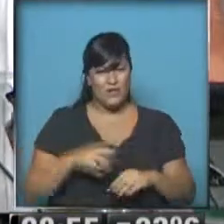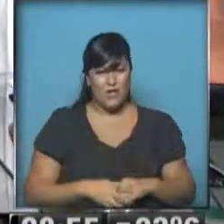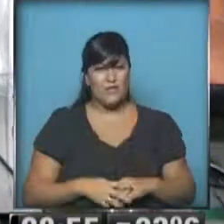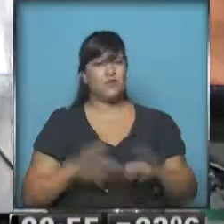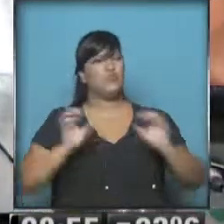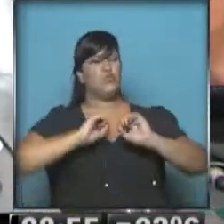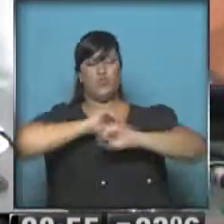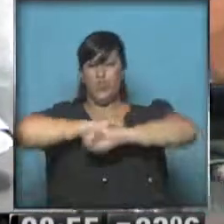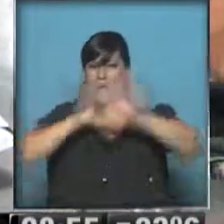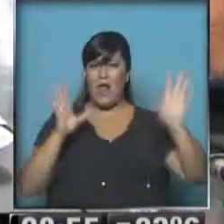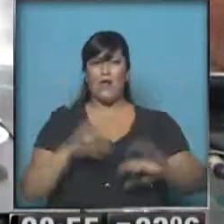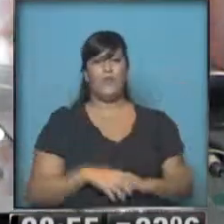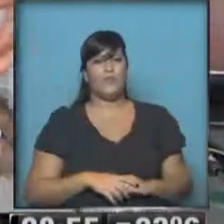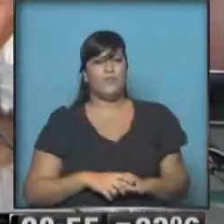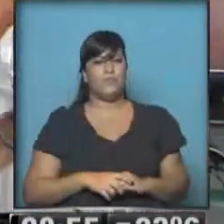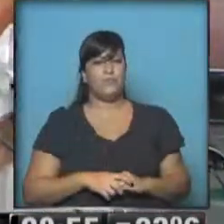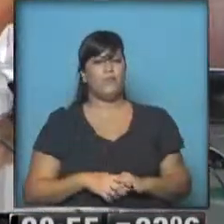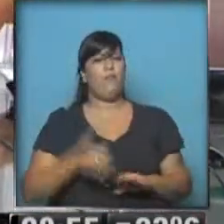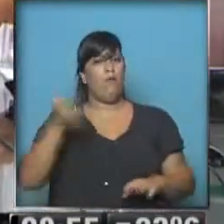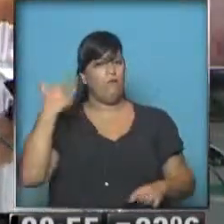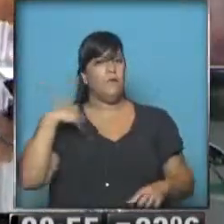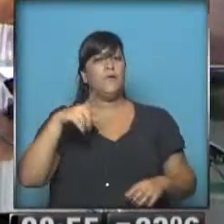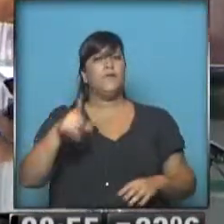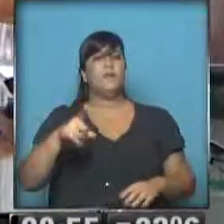la otra mirada no de una tragedia como la que se vive en el centro del país